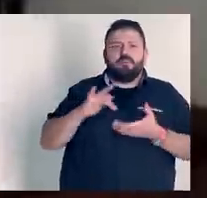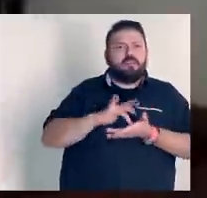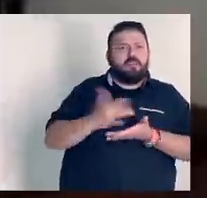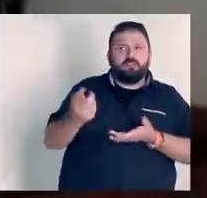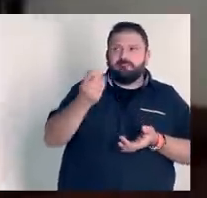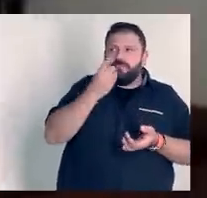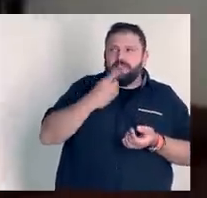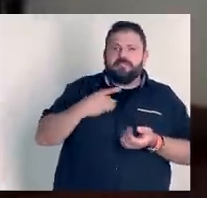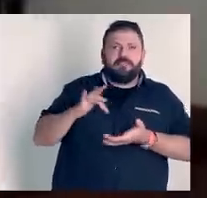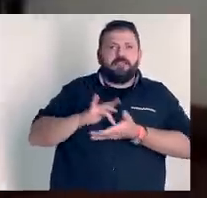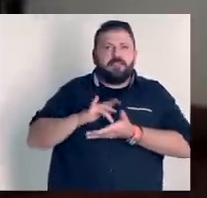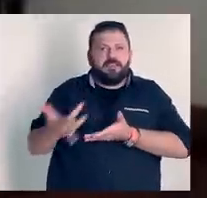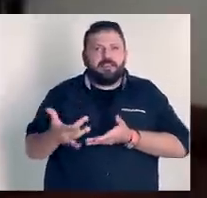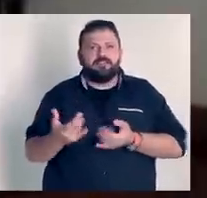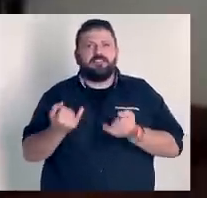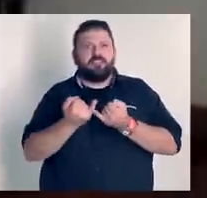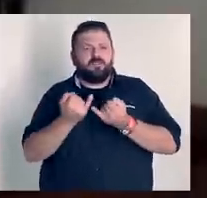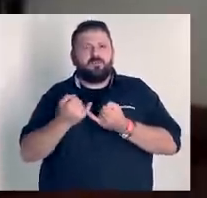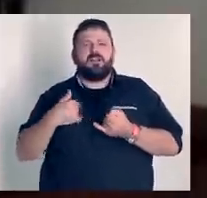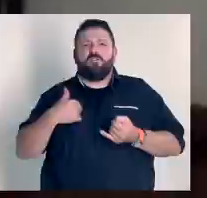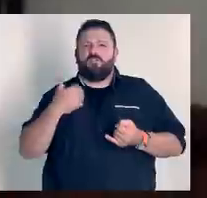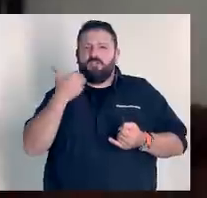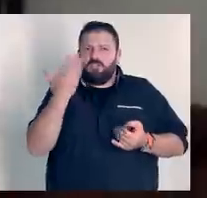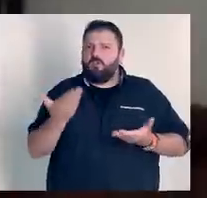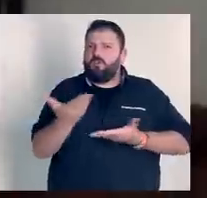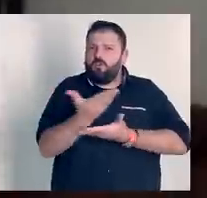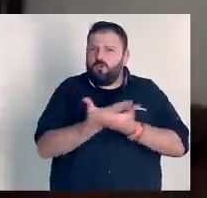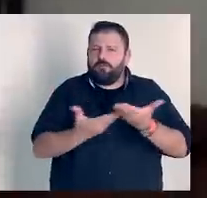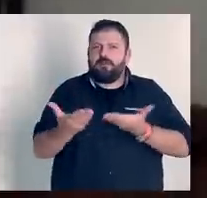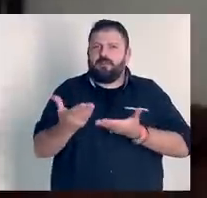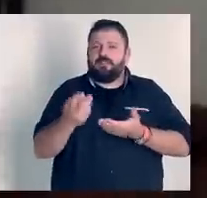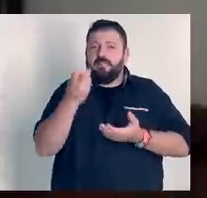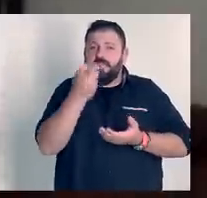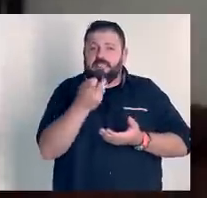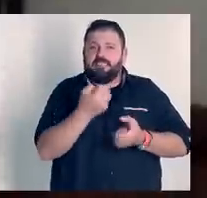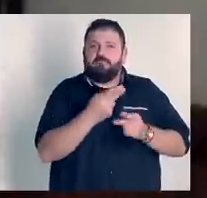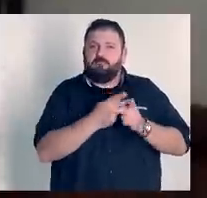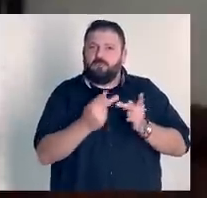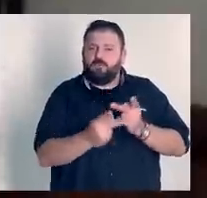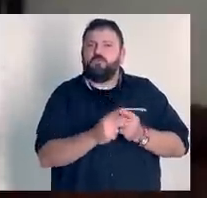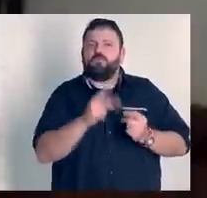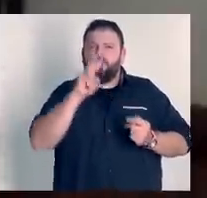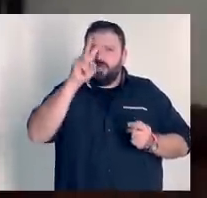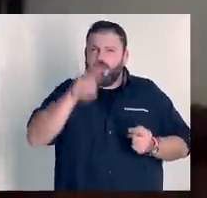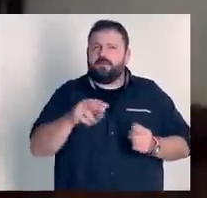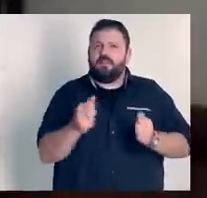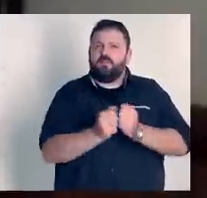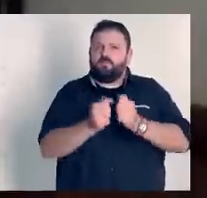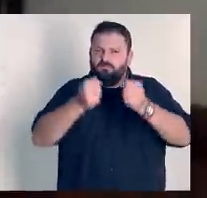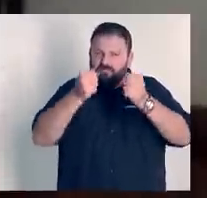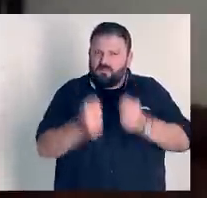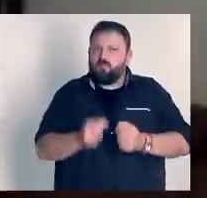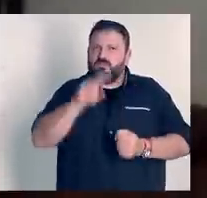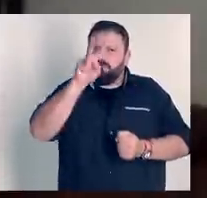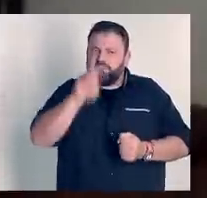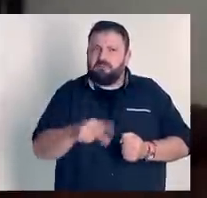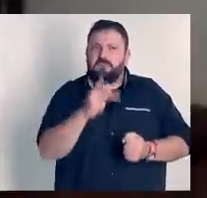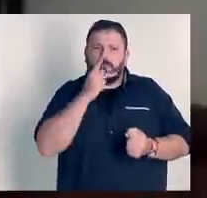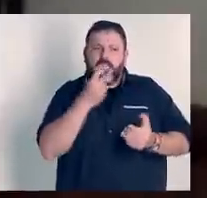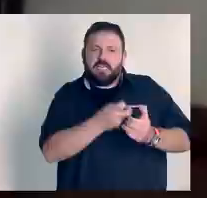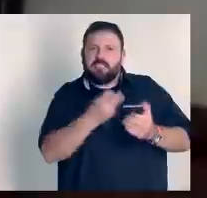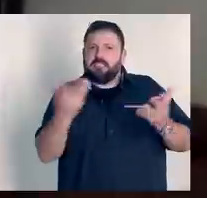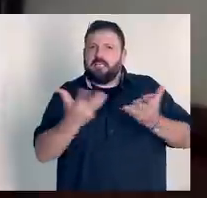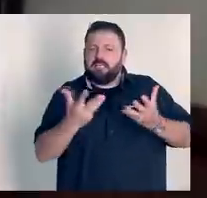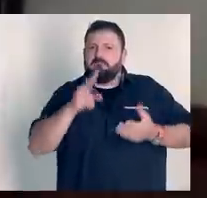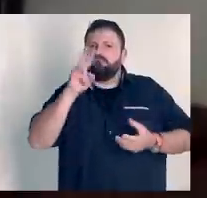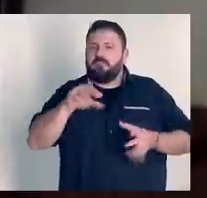yo comparto el producto, lo comparto con la seguridad de saber que lo que dicen que hace es lo que hace, y eso es lo que ha hecho que la vida